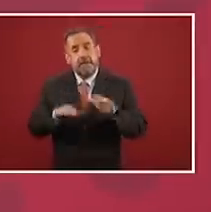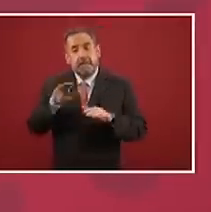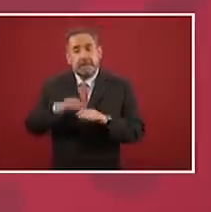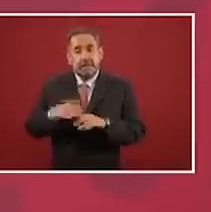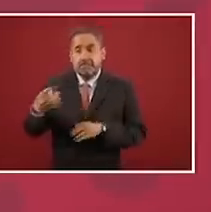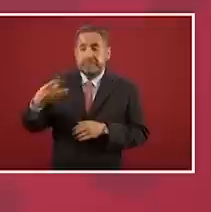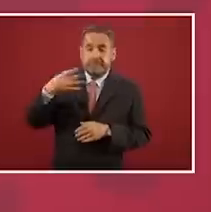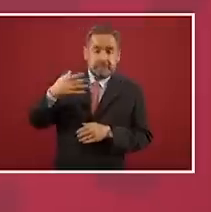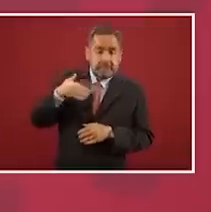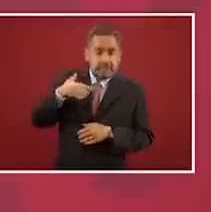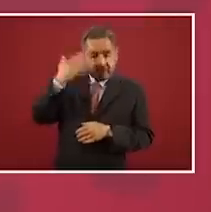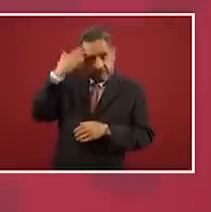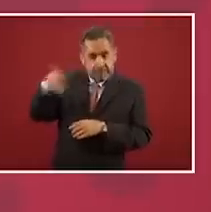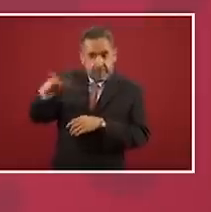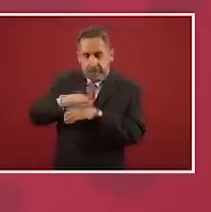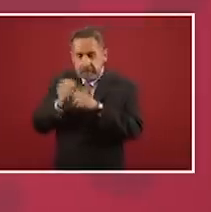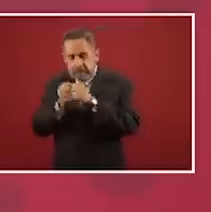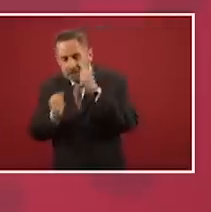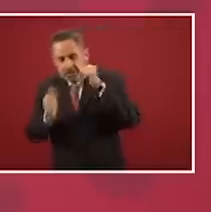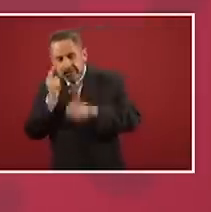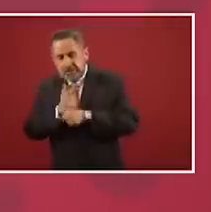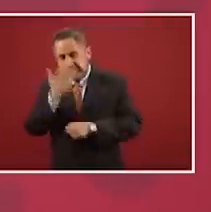nosotros.